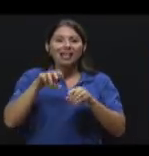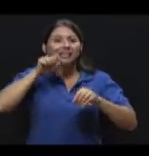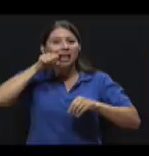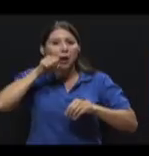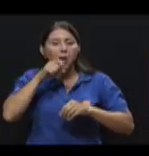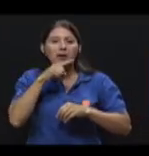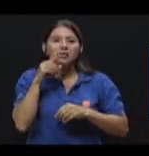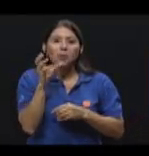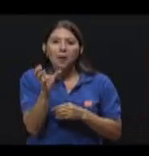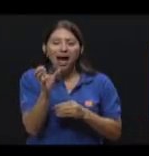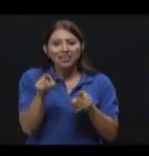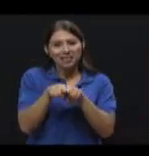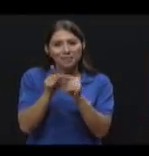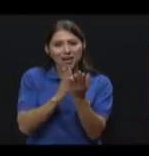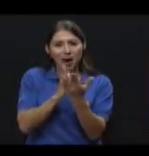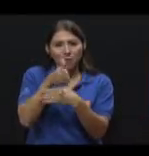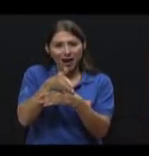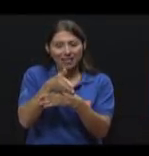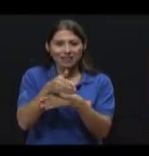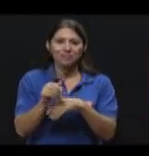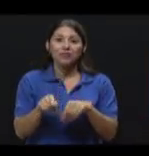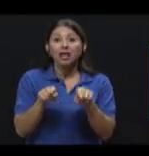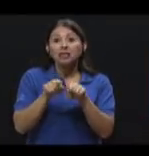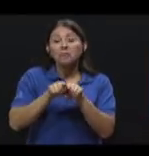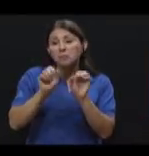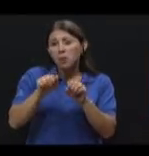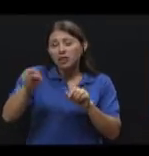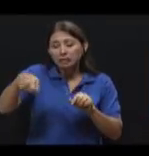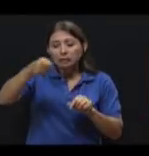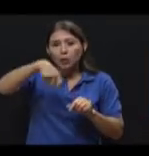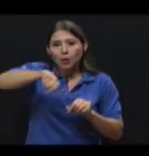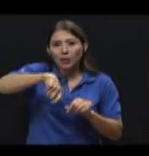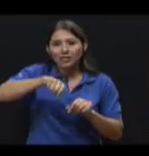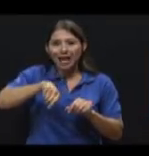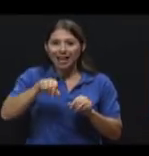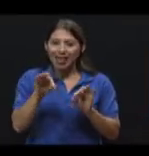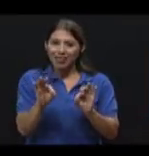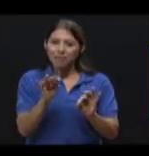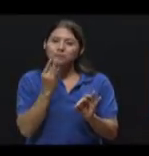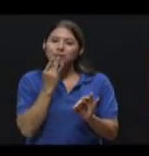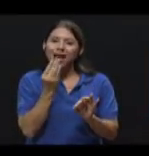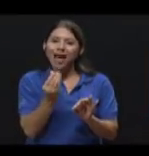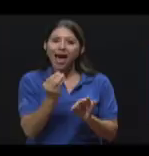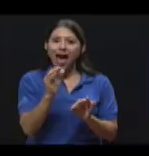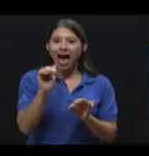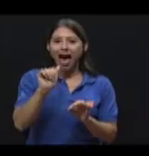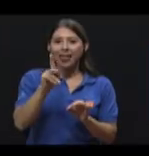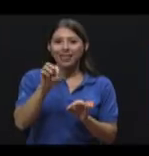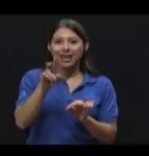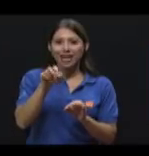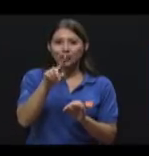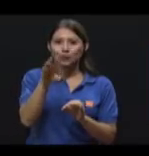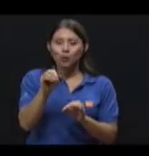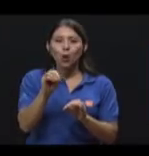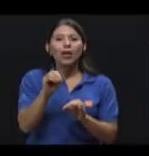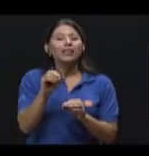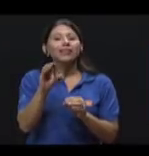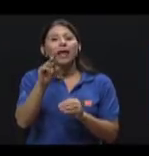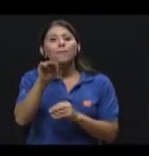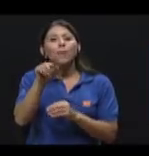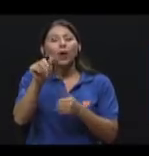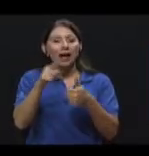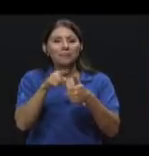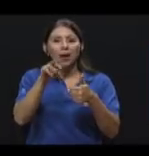aguacate puede agregar una cucharada de aderezo una opción es el aderezo de mora elaborado con moras